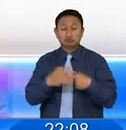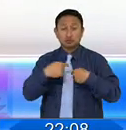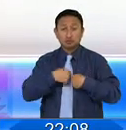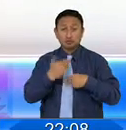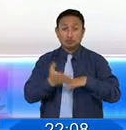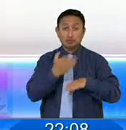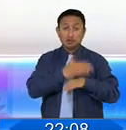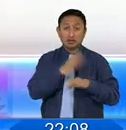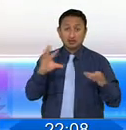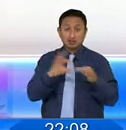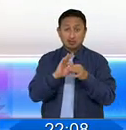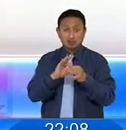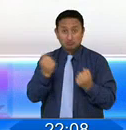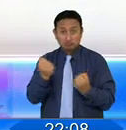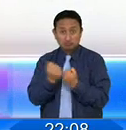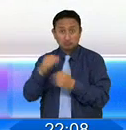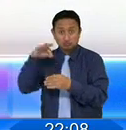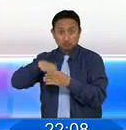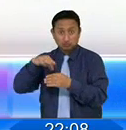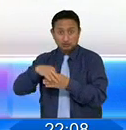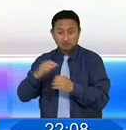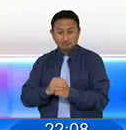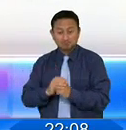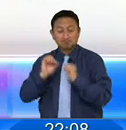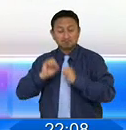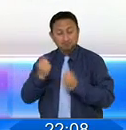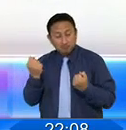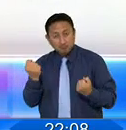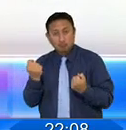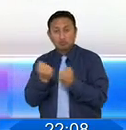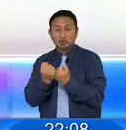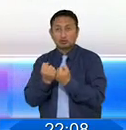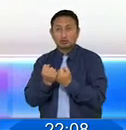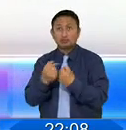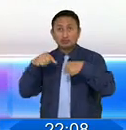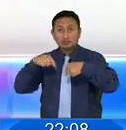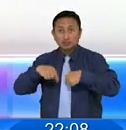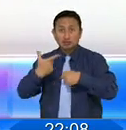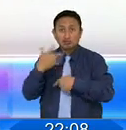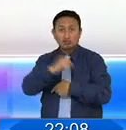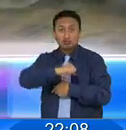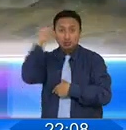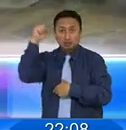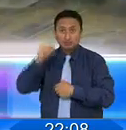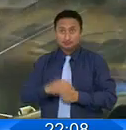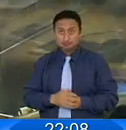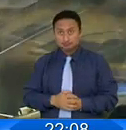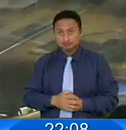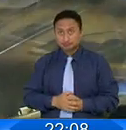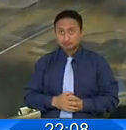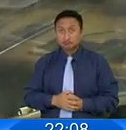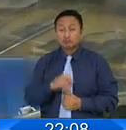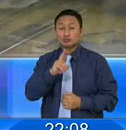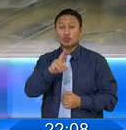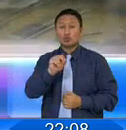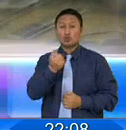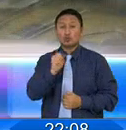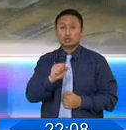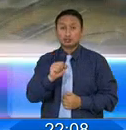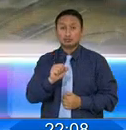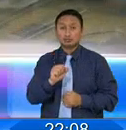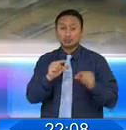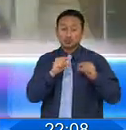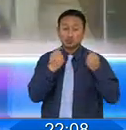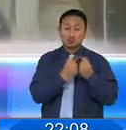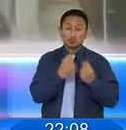aliados electorales, a quienes fuimos sus aliados en la victoria también. Unión por la Esperanza UNES como ala del